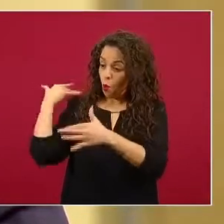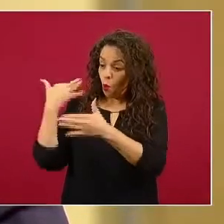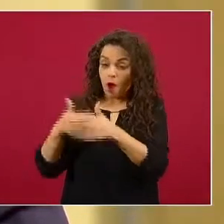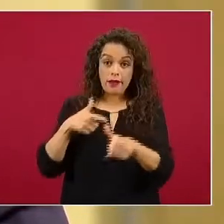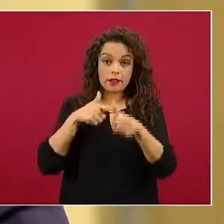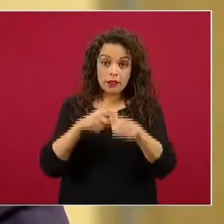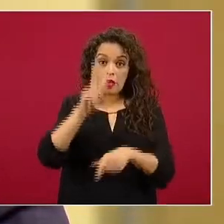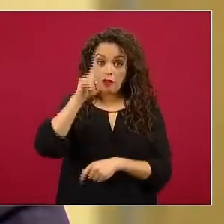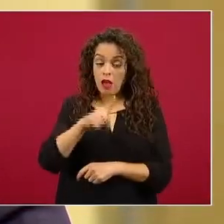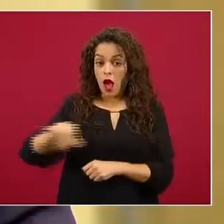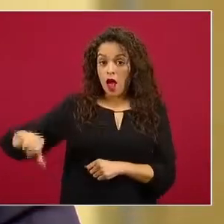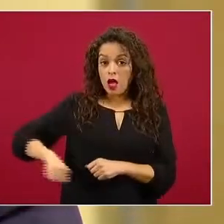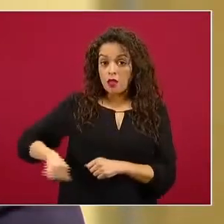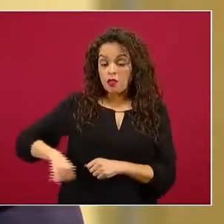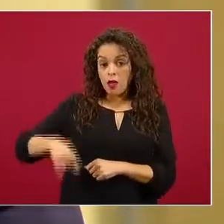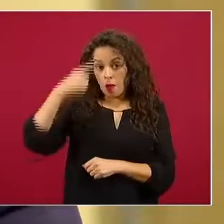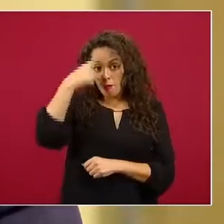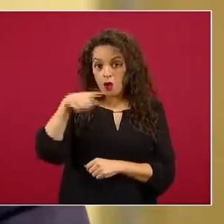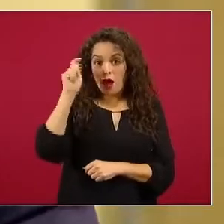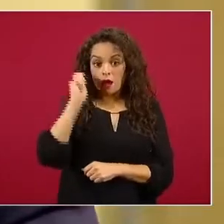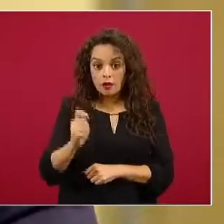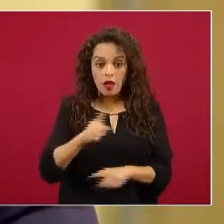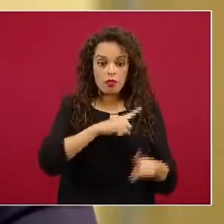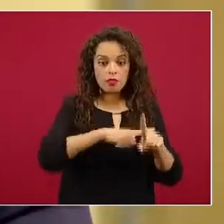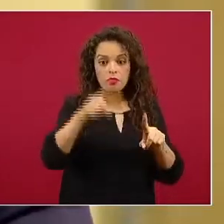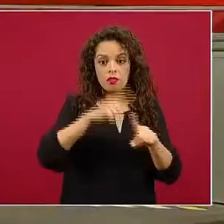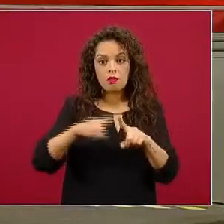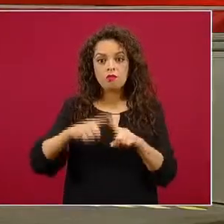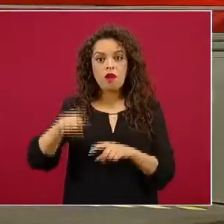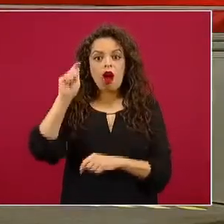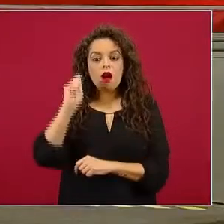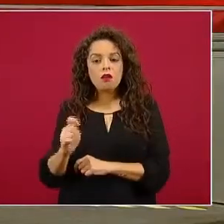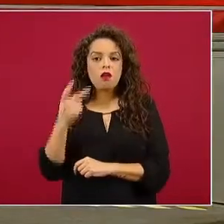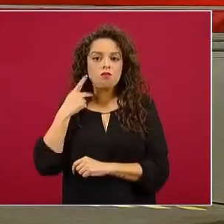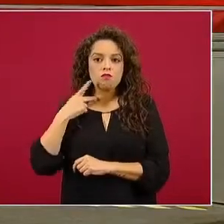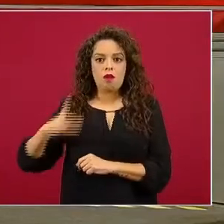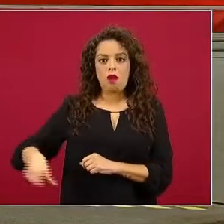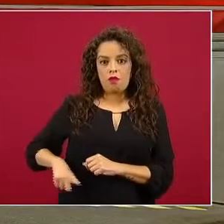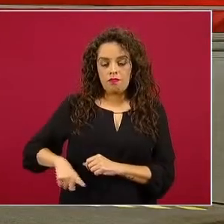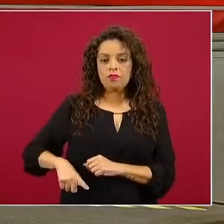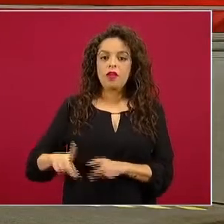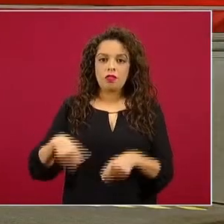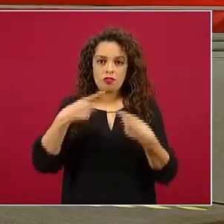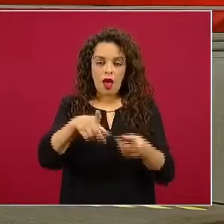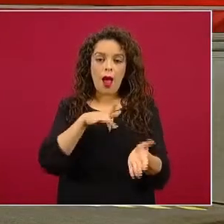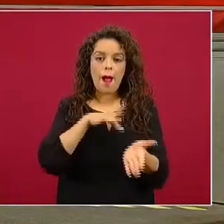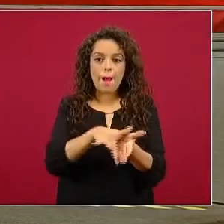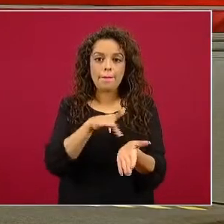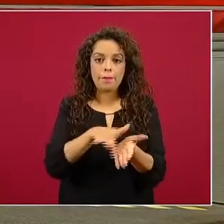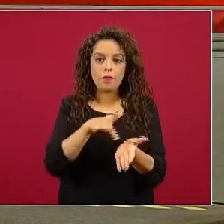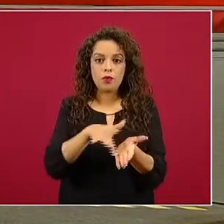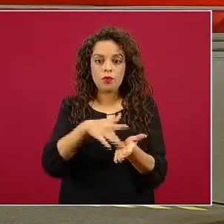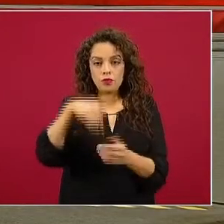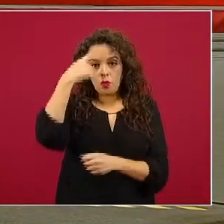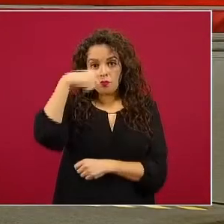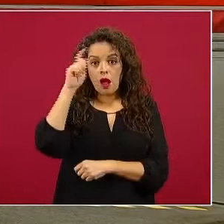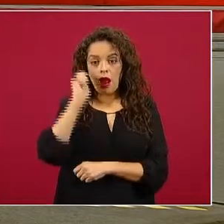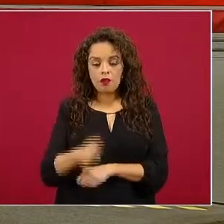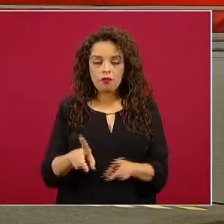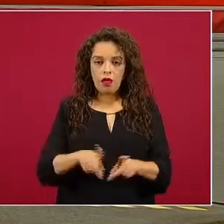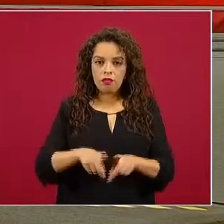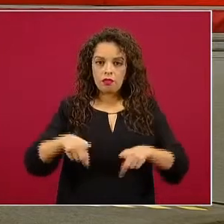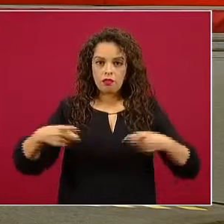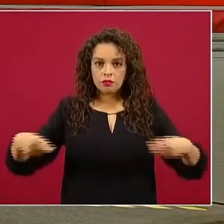siempre tiene en asegurar que las distintas políticas públicas sean favorables a el desarrollo